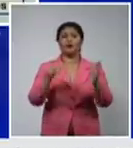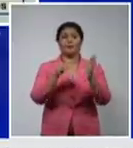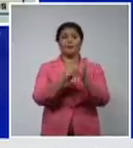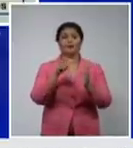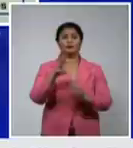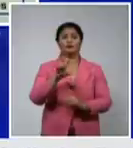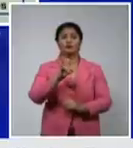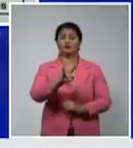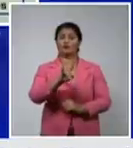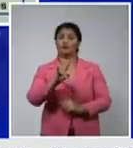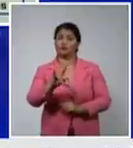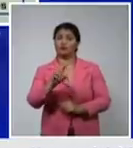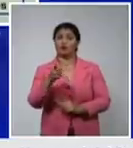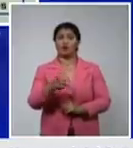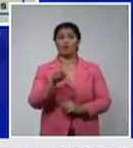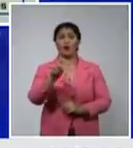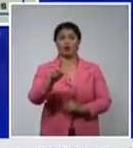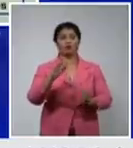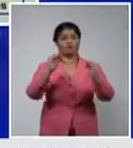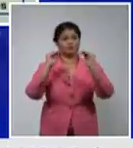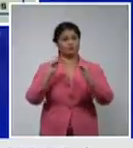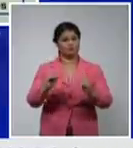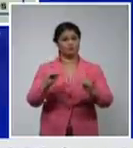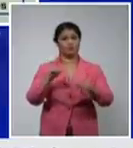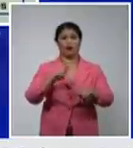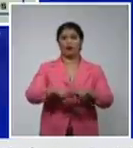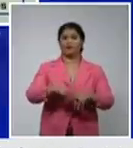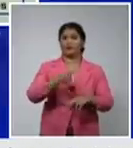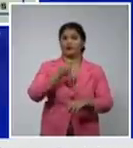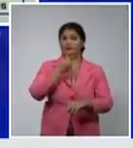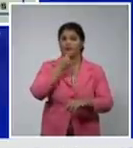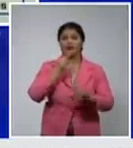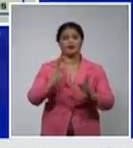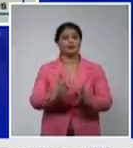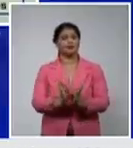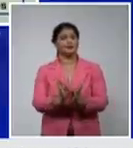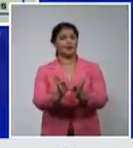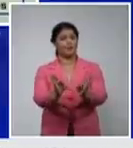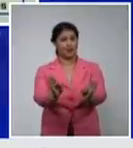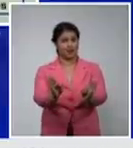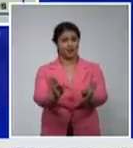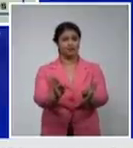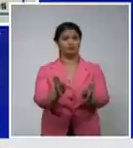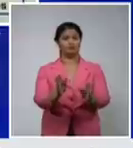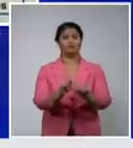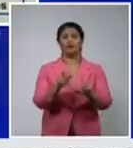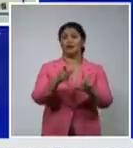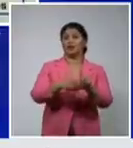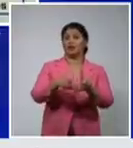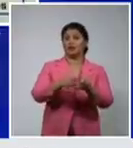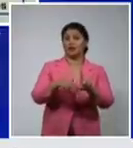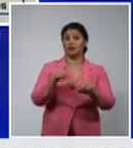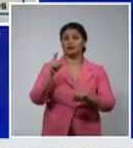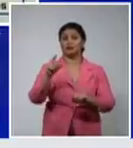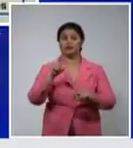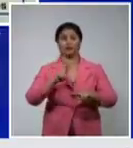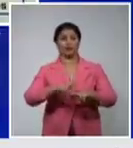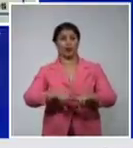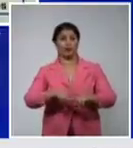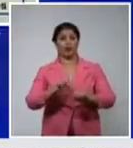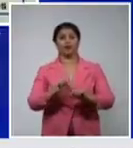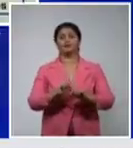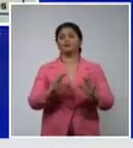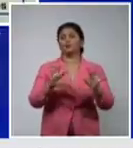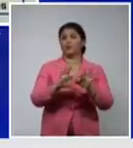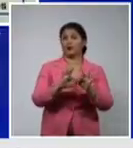1.339,1, le sigue Habana Vieja, San Miguel del Padrón, Regla, Centro Habana,